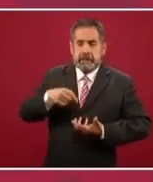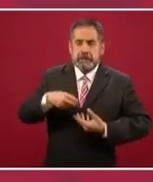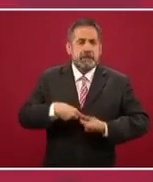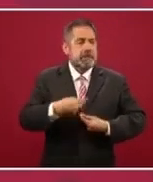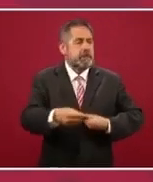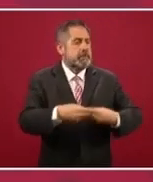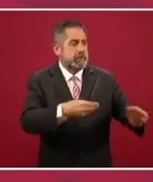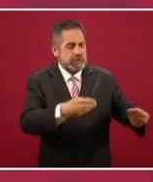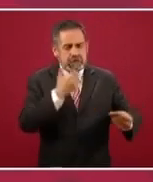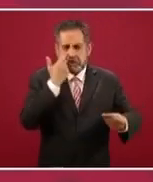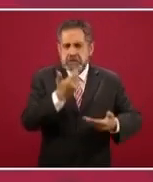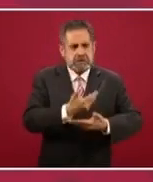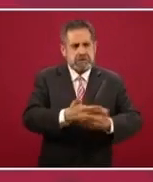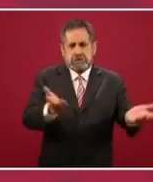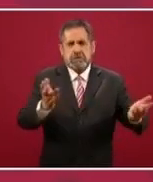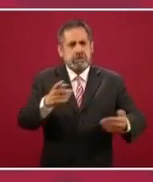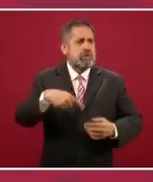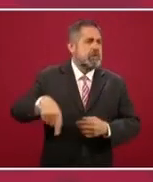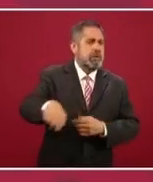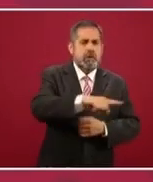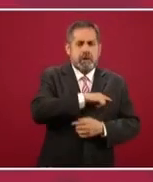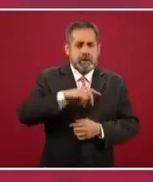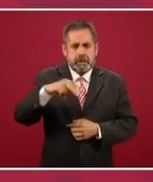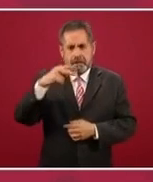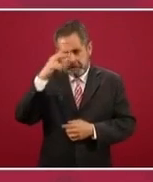quiere que nosotros